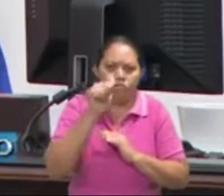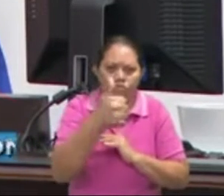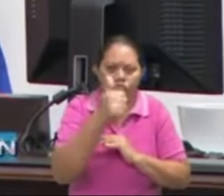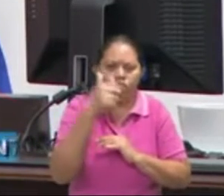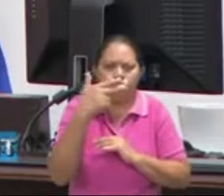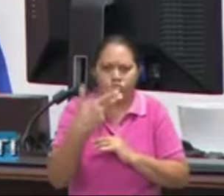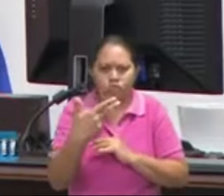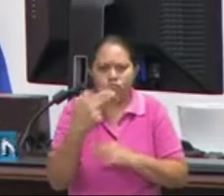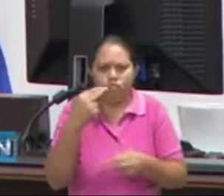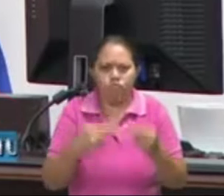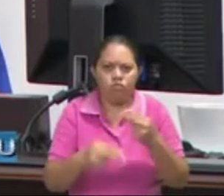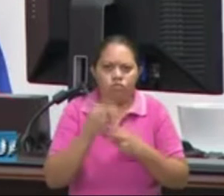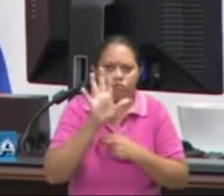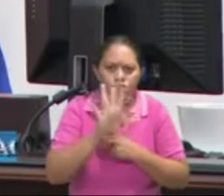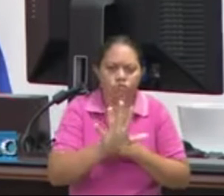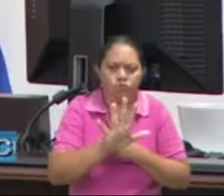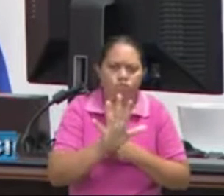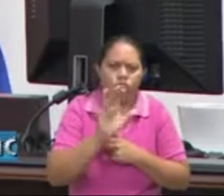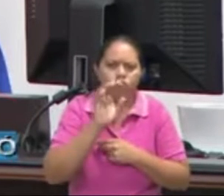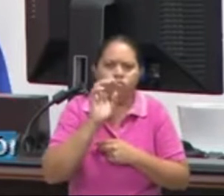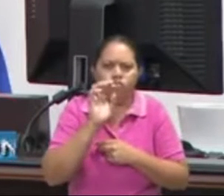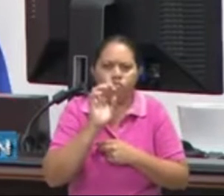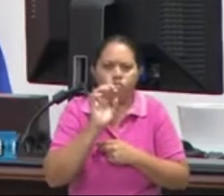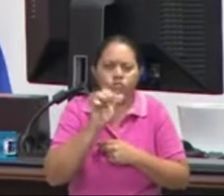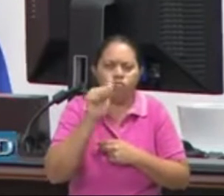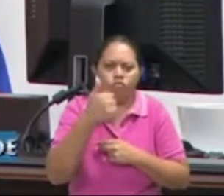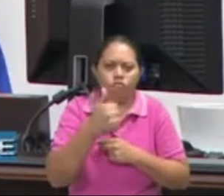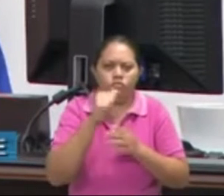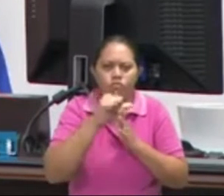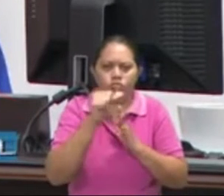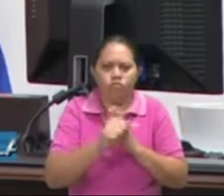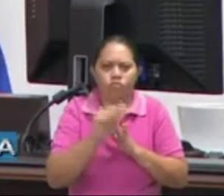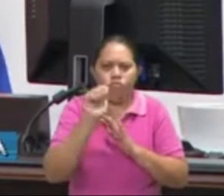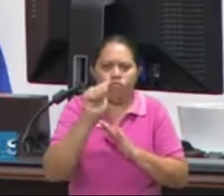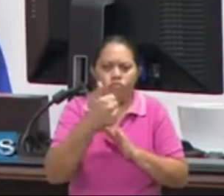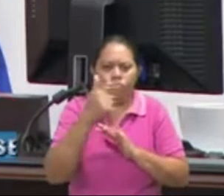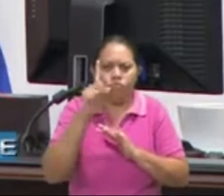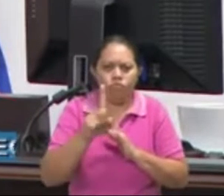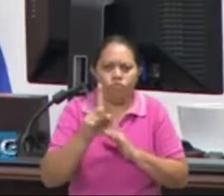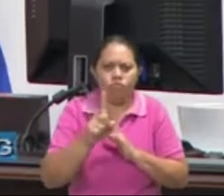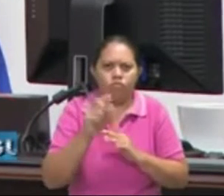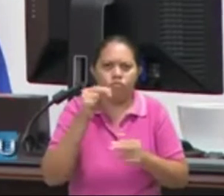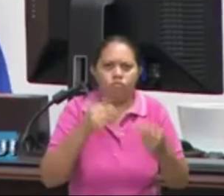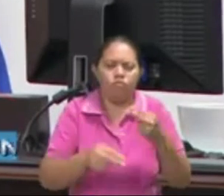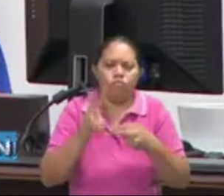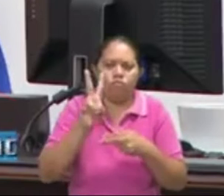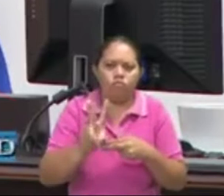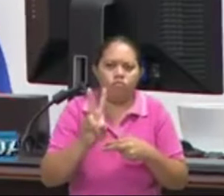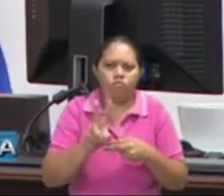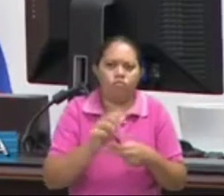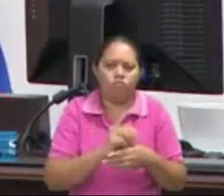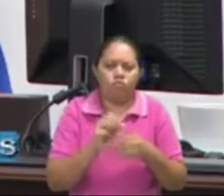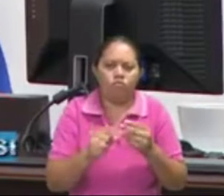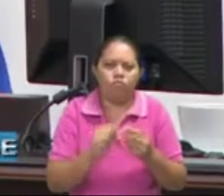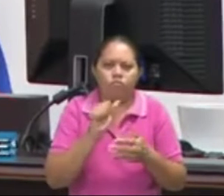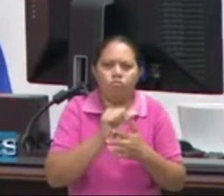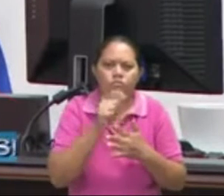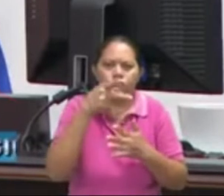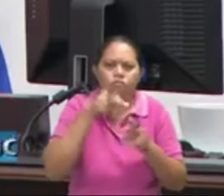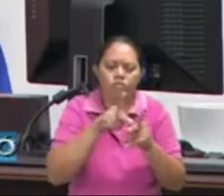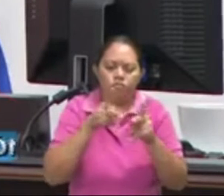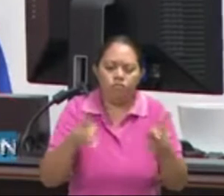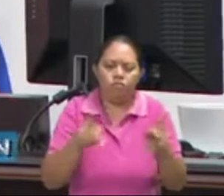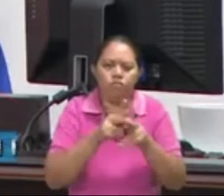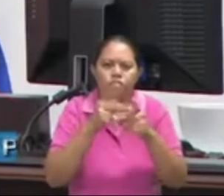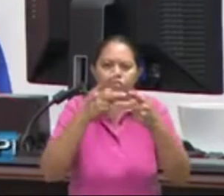168, numeral 5, y el artículo 171, párrafo segundo, que no se opone a la constitución